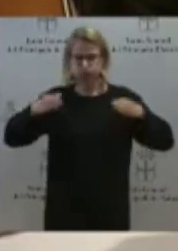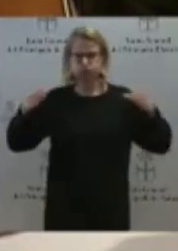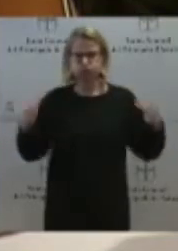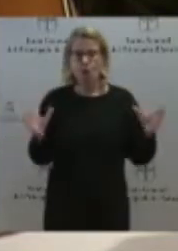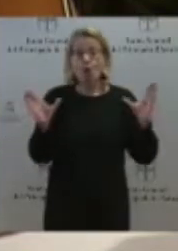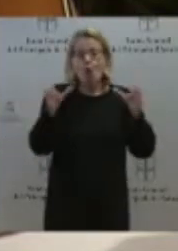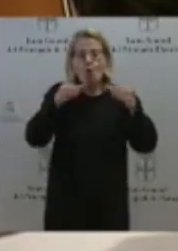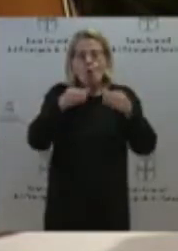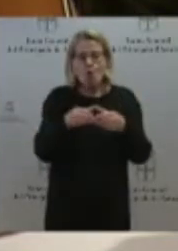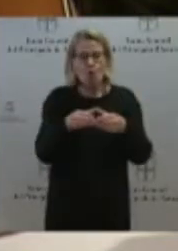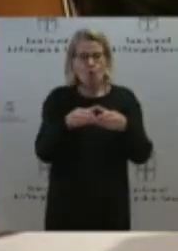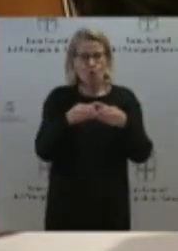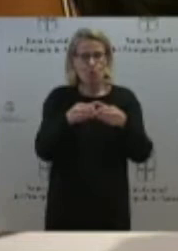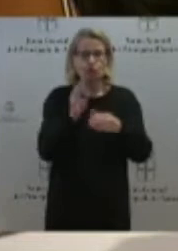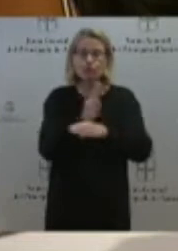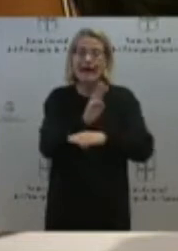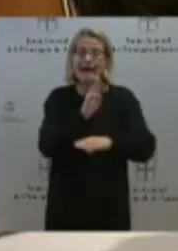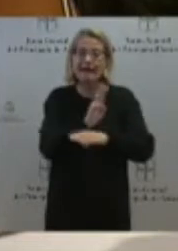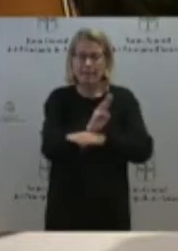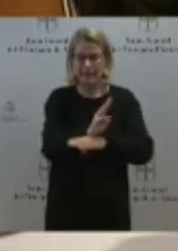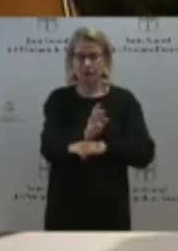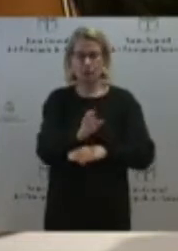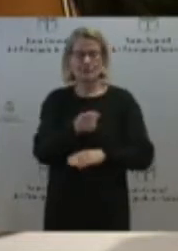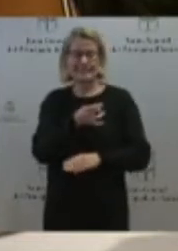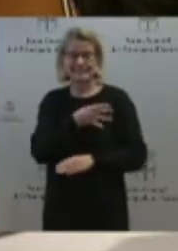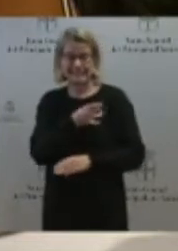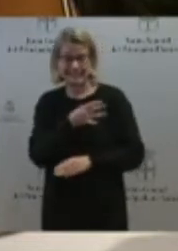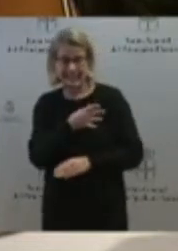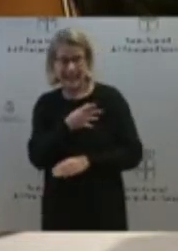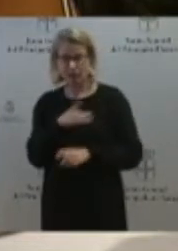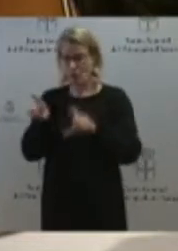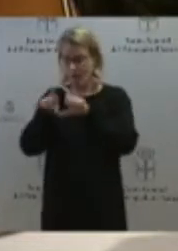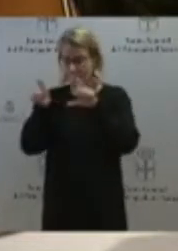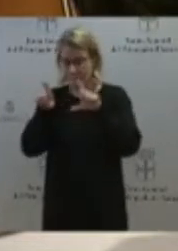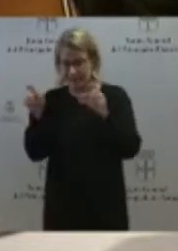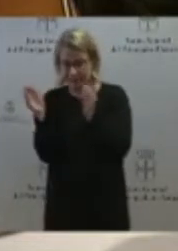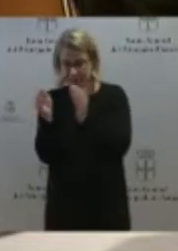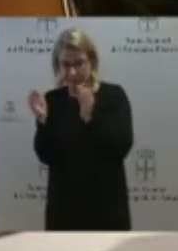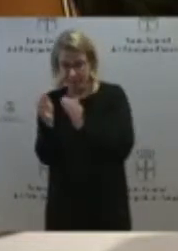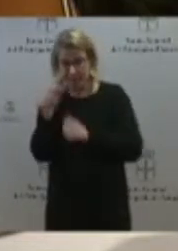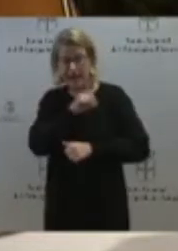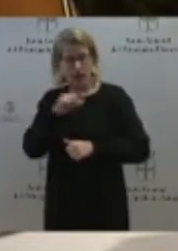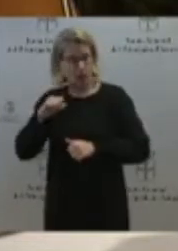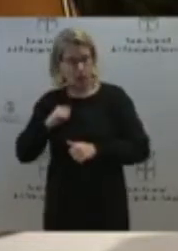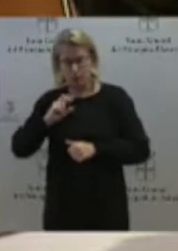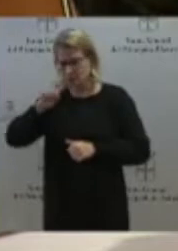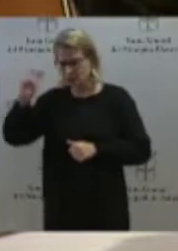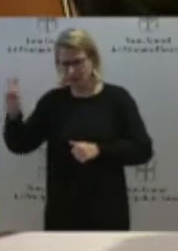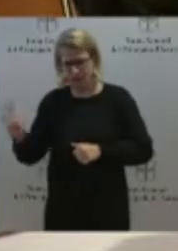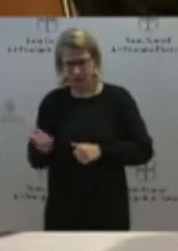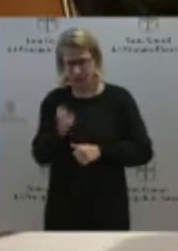las asociaciones empresariales, a la pequeña empresa y personas autónomas, a las asociaciones del tercer sector, con un solo